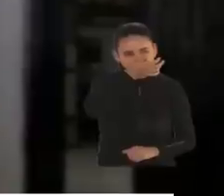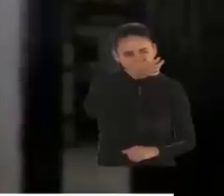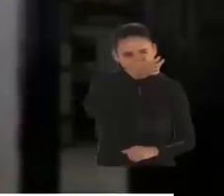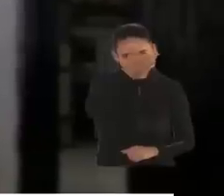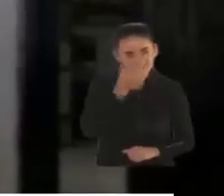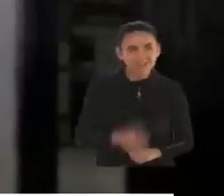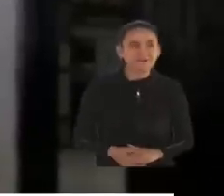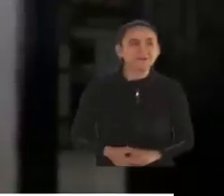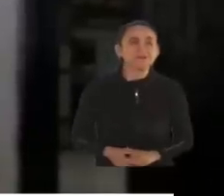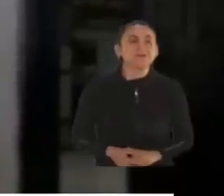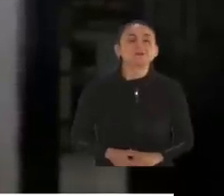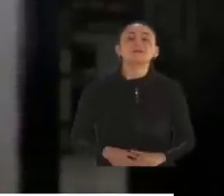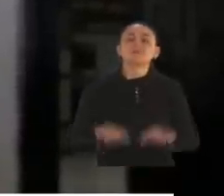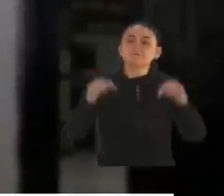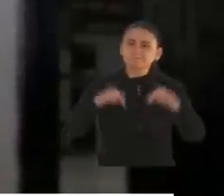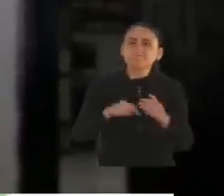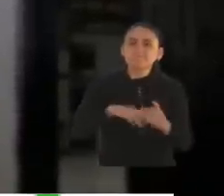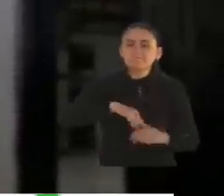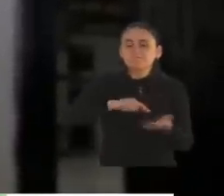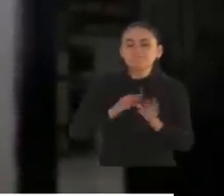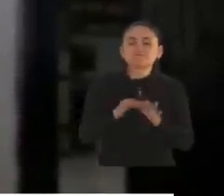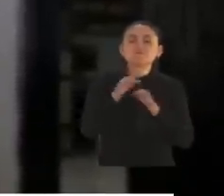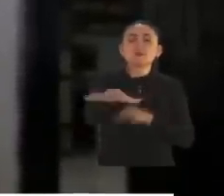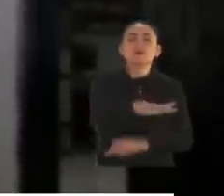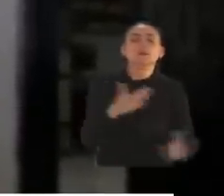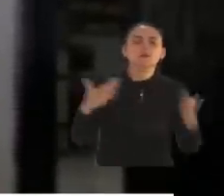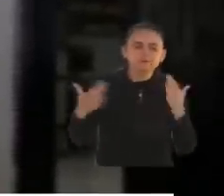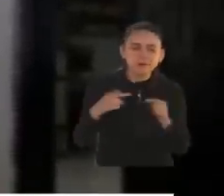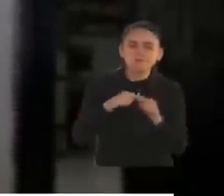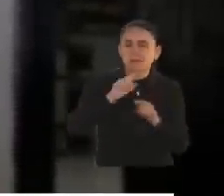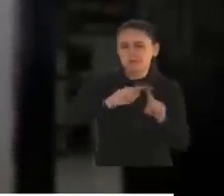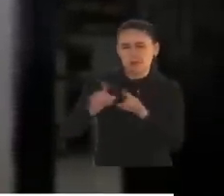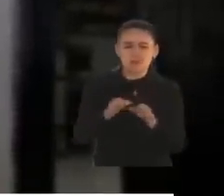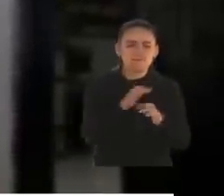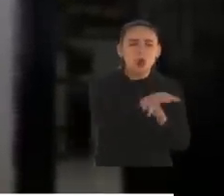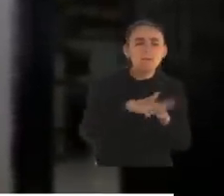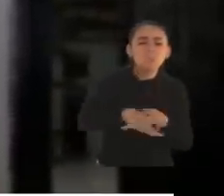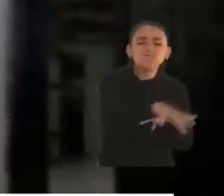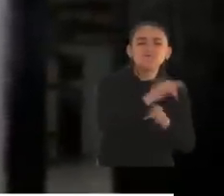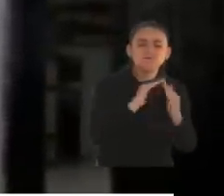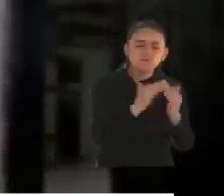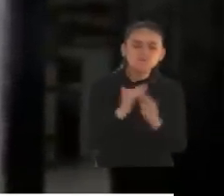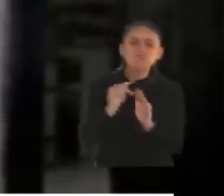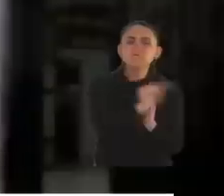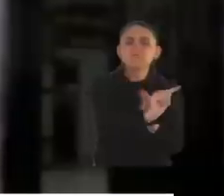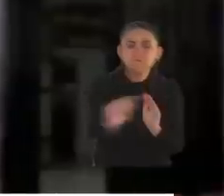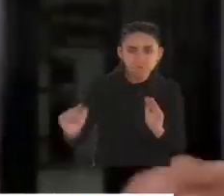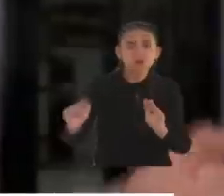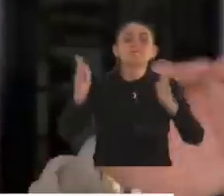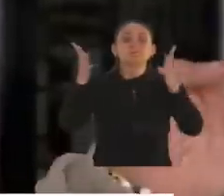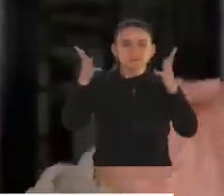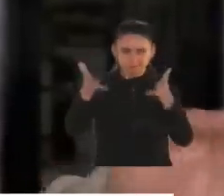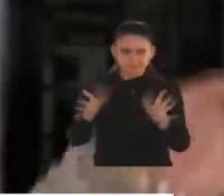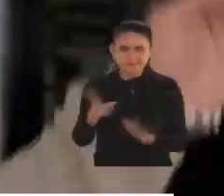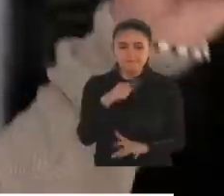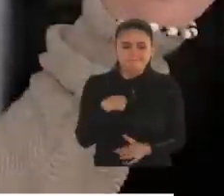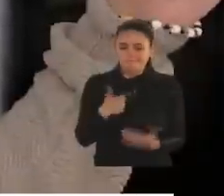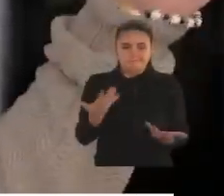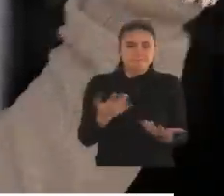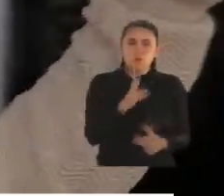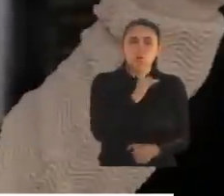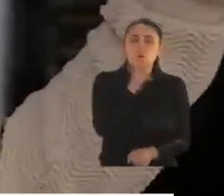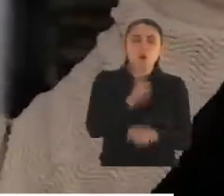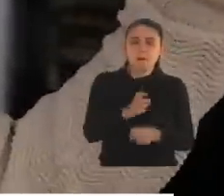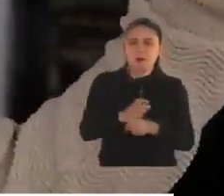400 ayudas humanitarias para la vereda Párraga, Pan de Azúcar y Peña Blanca, la cual se nos imposibilitó el